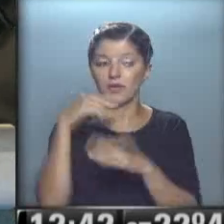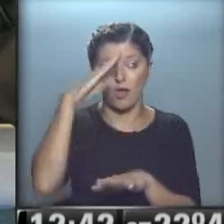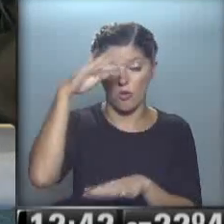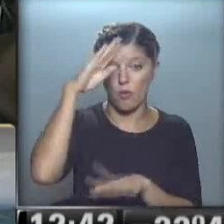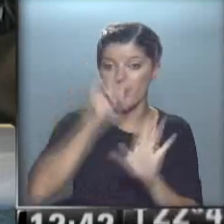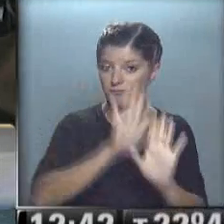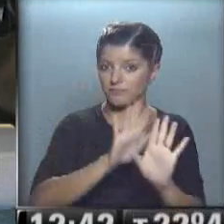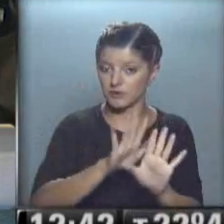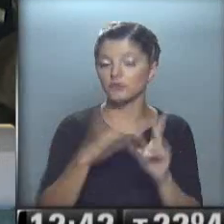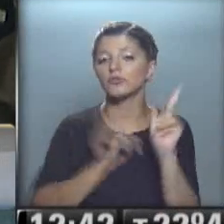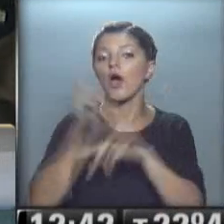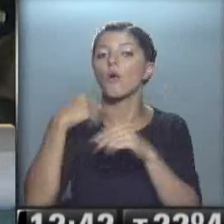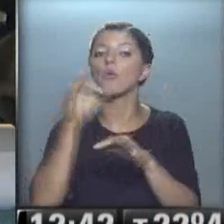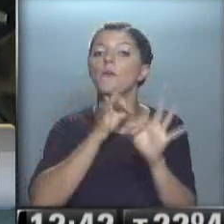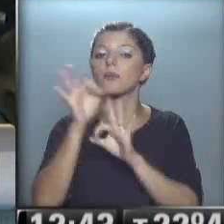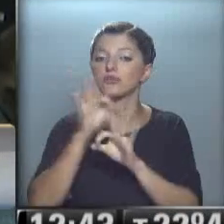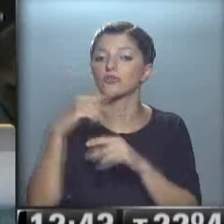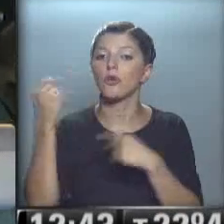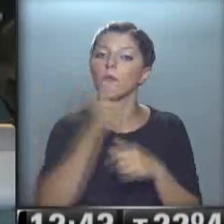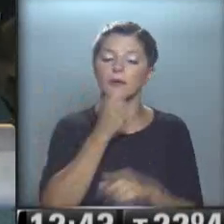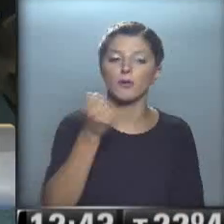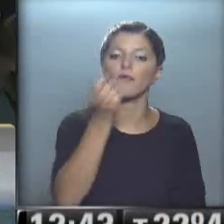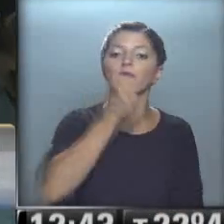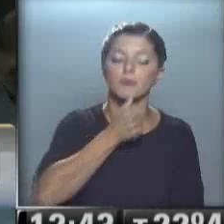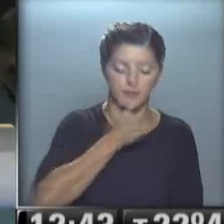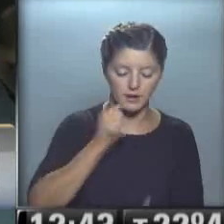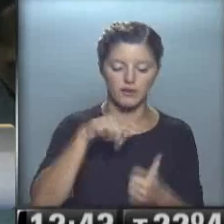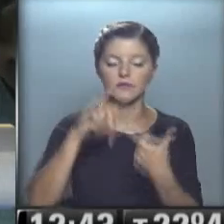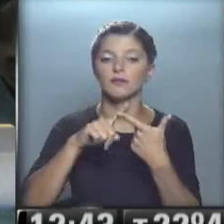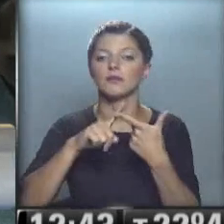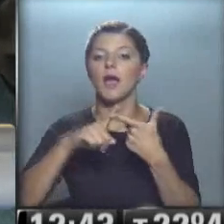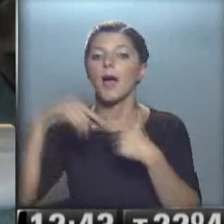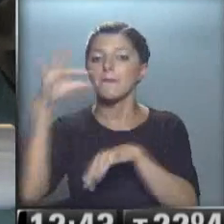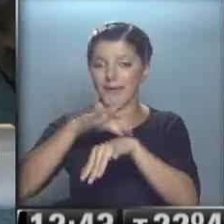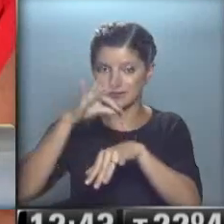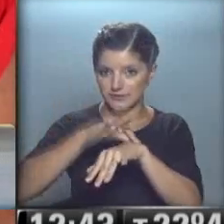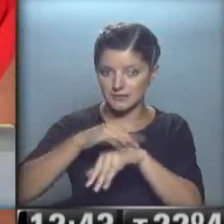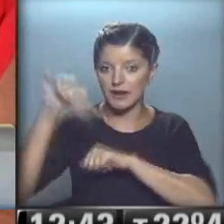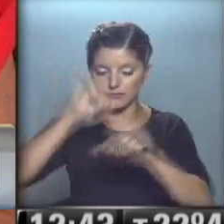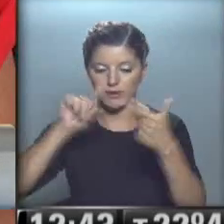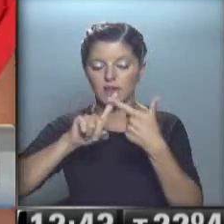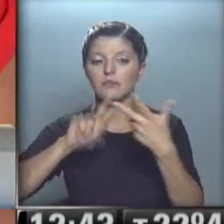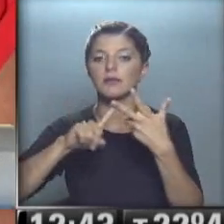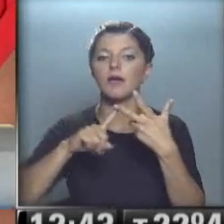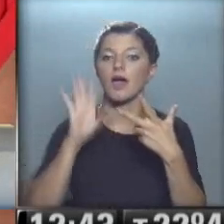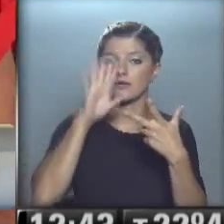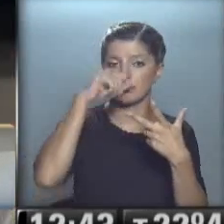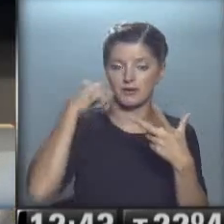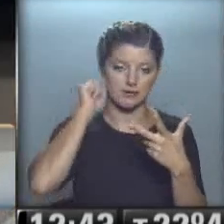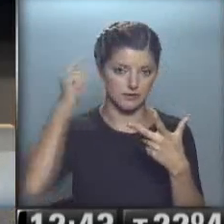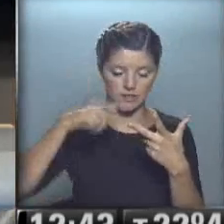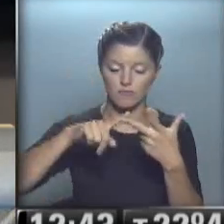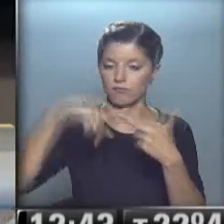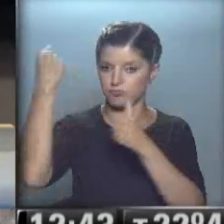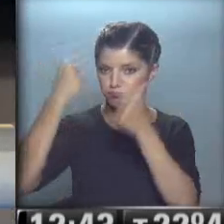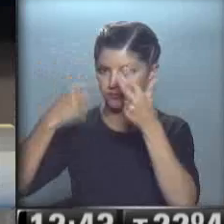tiene una serie de propuestas para las farmacéuticas para la biomedicina para la petroquímica etcétera te un